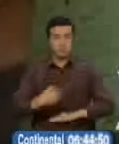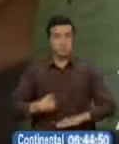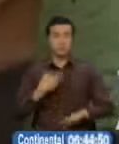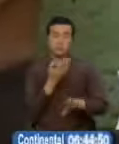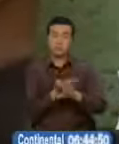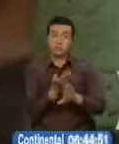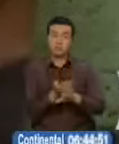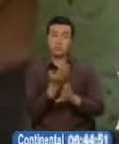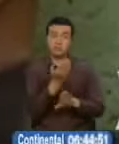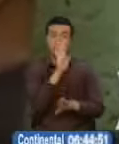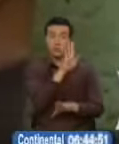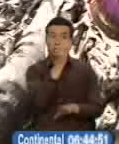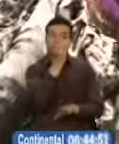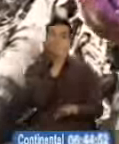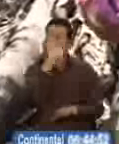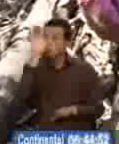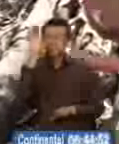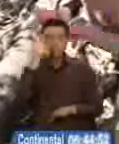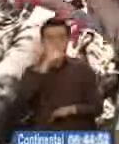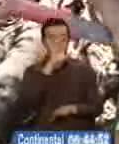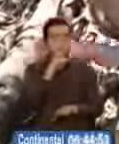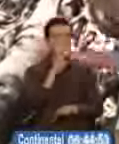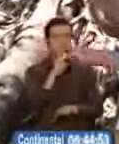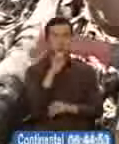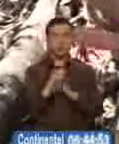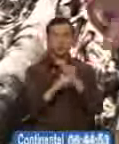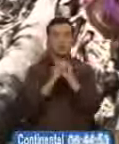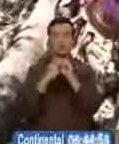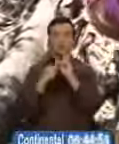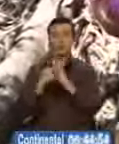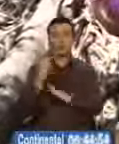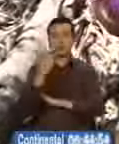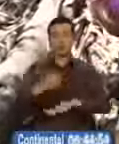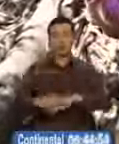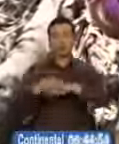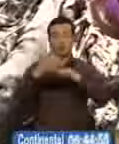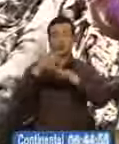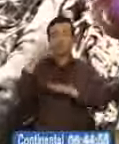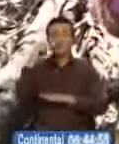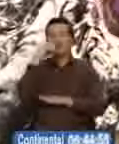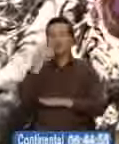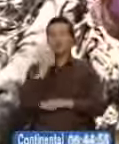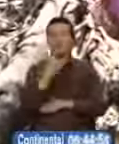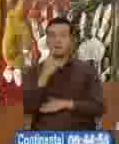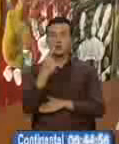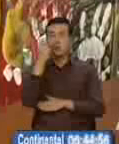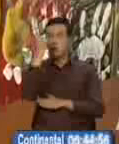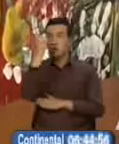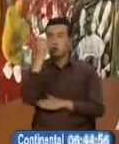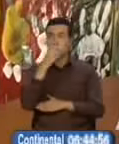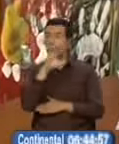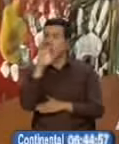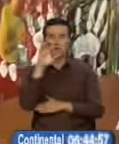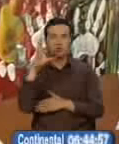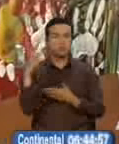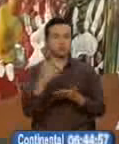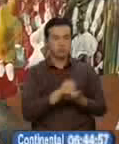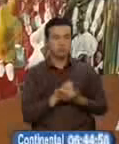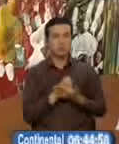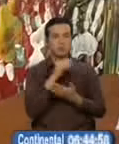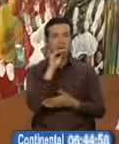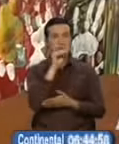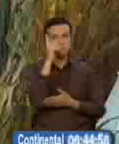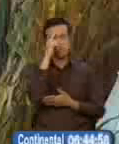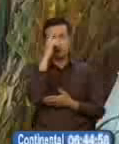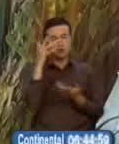su propuesta, lo que se suma a una providencia de 2013, donde la Corte de Sucumbíos dispone la retención de estos recursos, la cual ya fue notificada